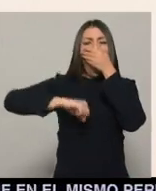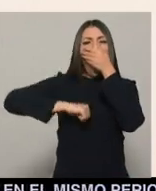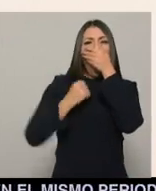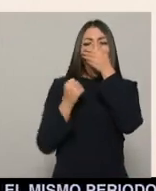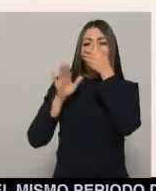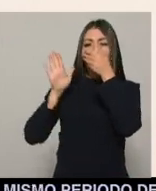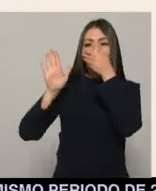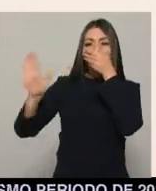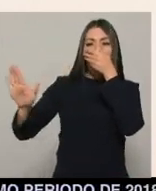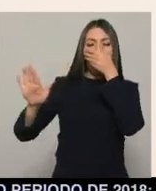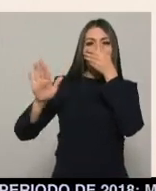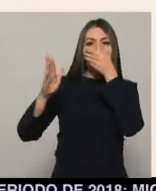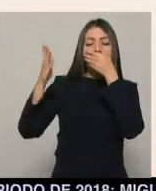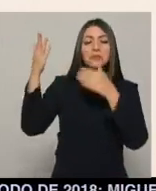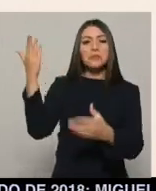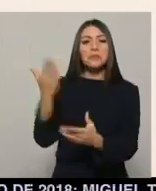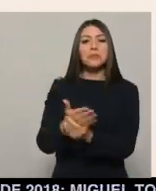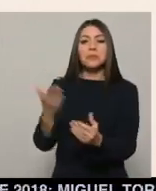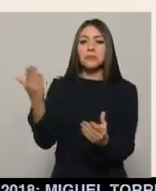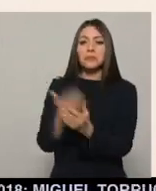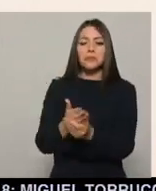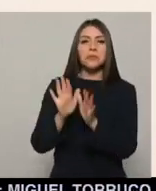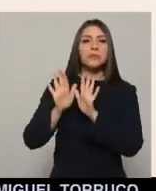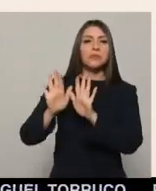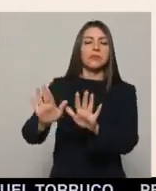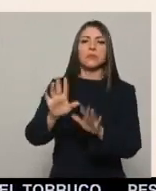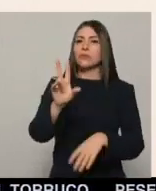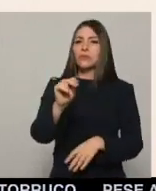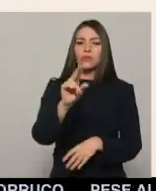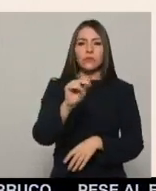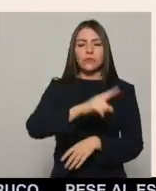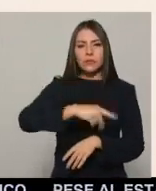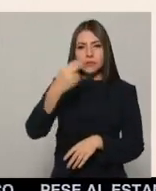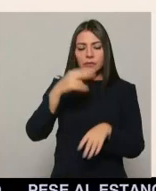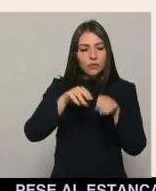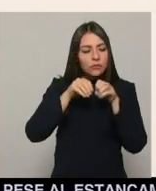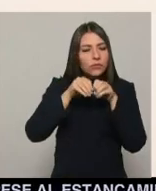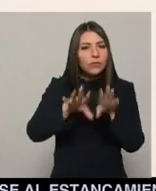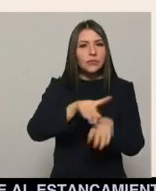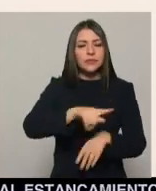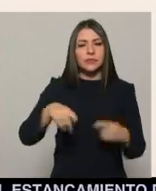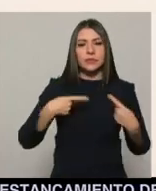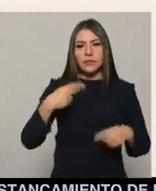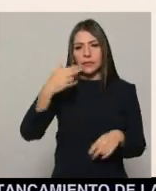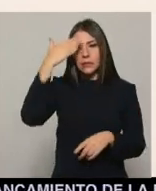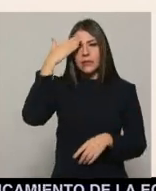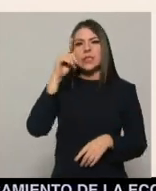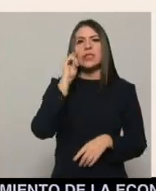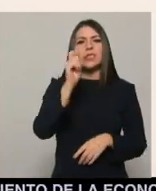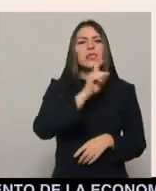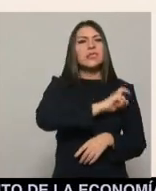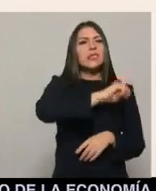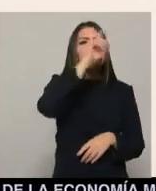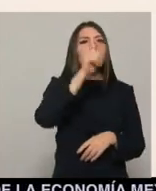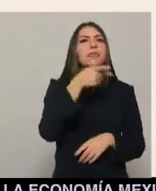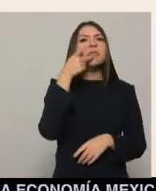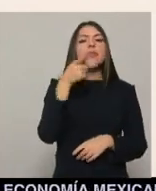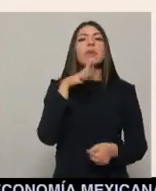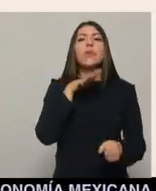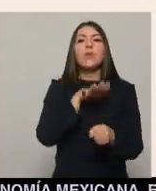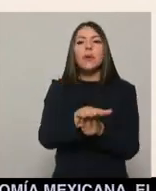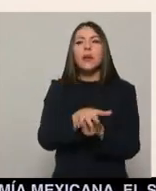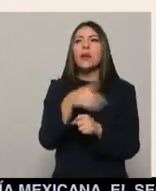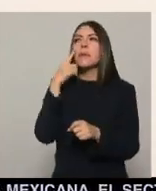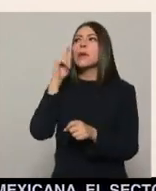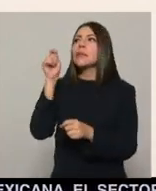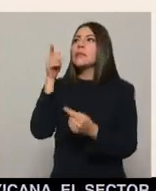las instituciones y que nadie sepa de qué fue la cosa, ¿no? Queremos saber qué dicen las pintas, a qué hacen referencia,